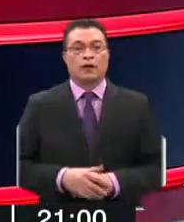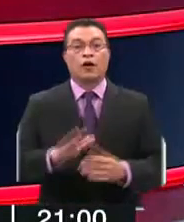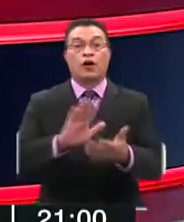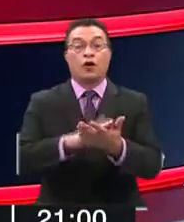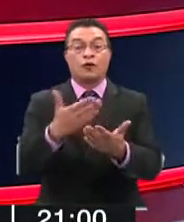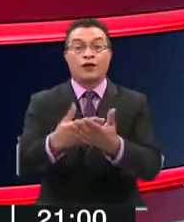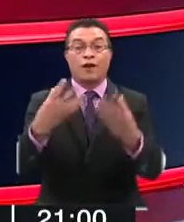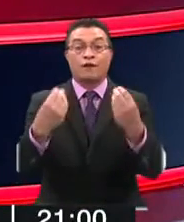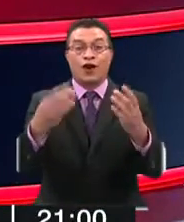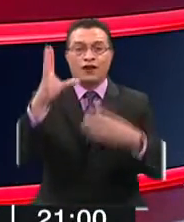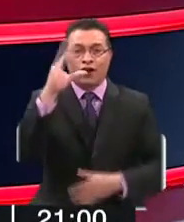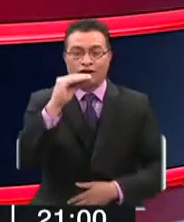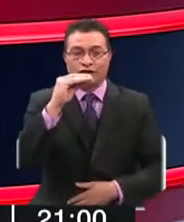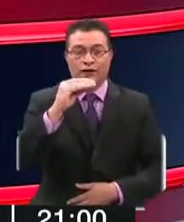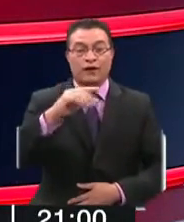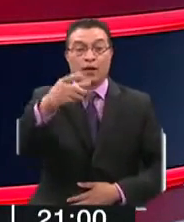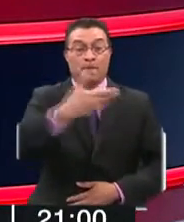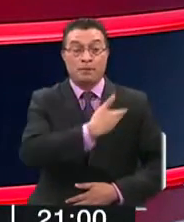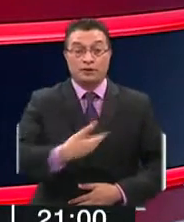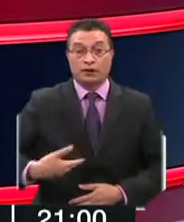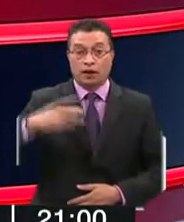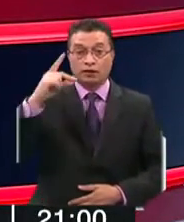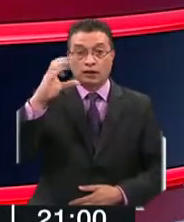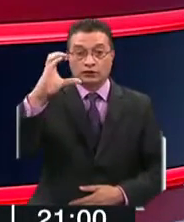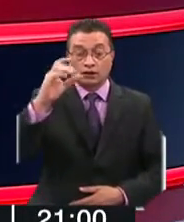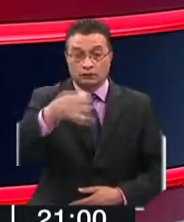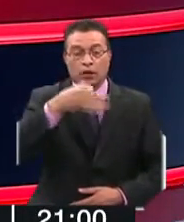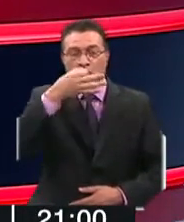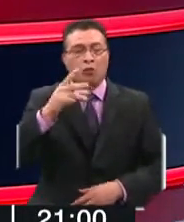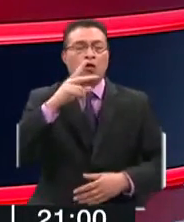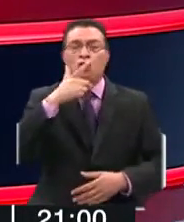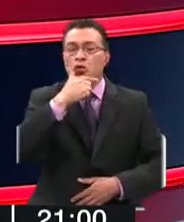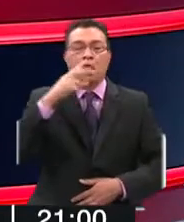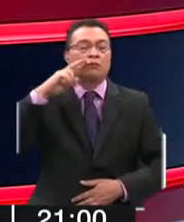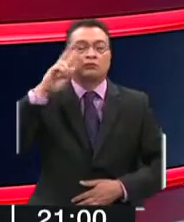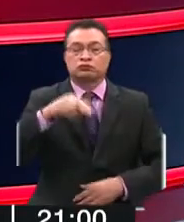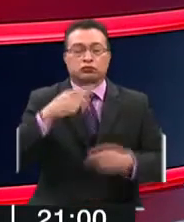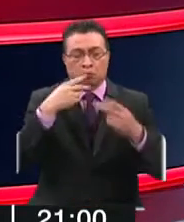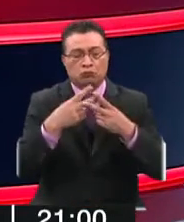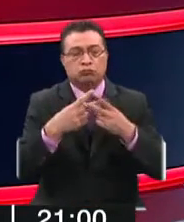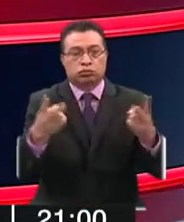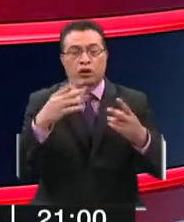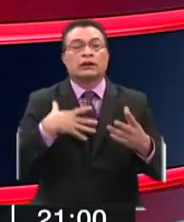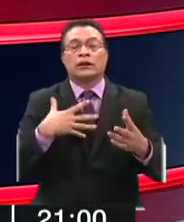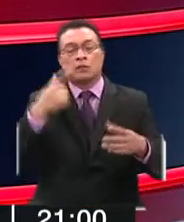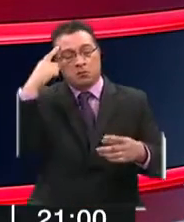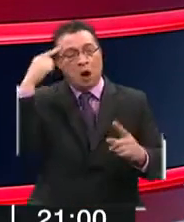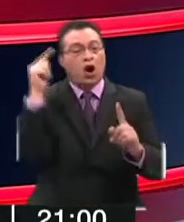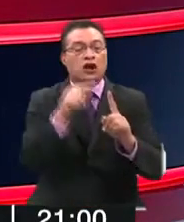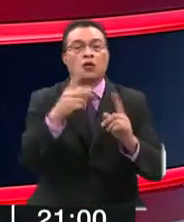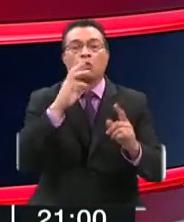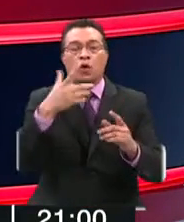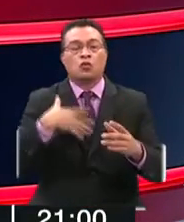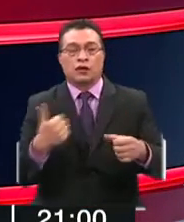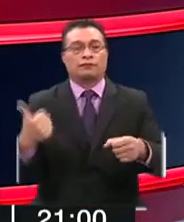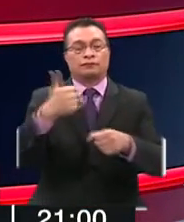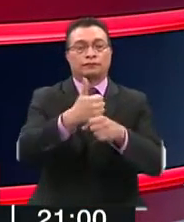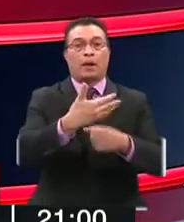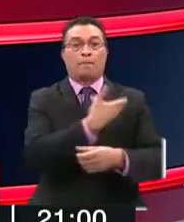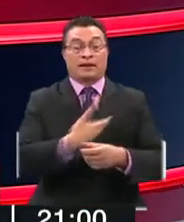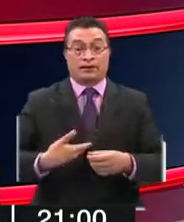¿Cómo están? Muy buenas noches. Carolina Goich despejó cualquier duda sobre el real objetivo de su precandidatura presidencial en la Democracia